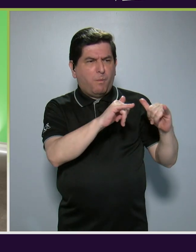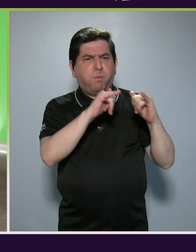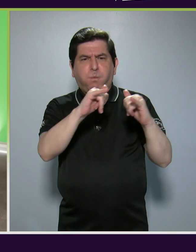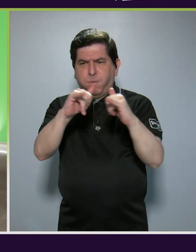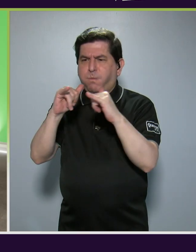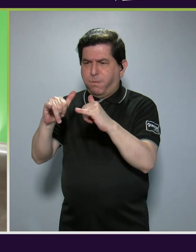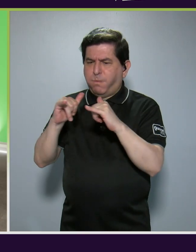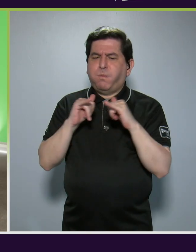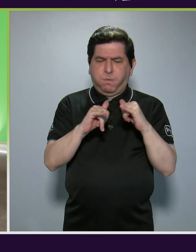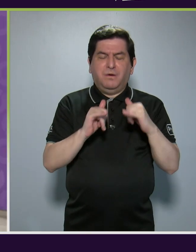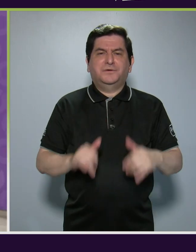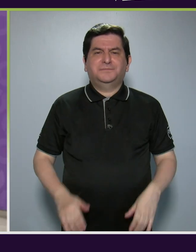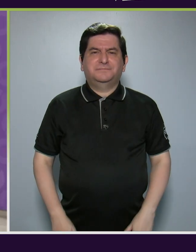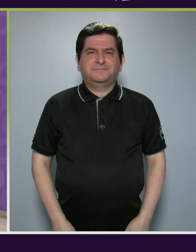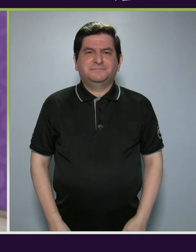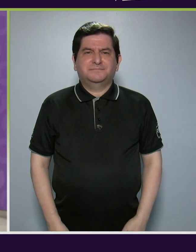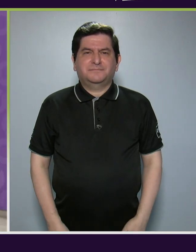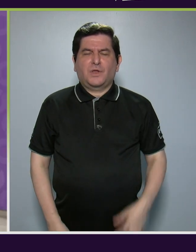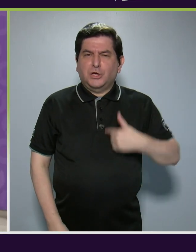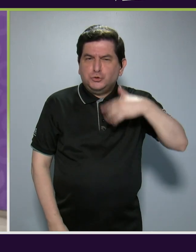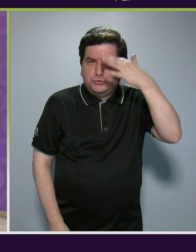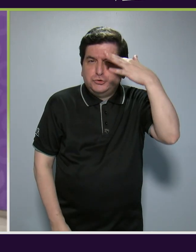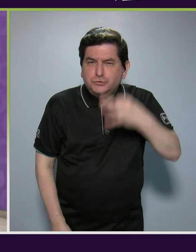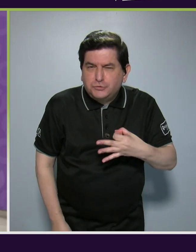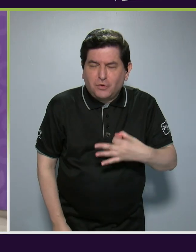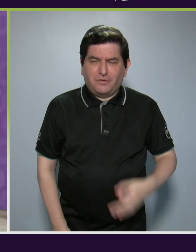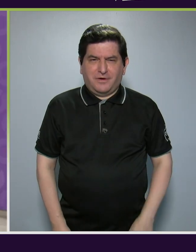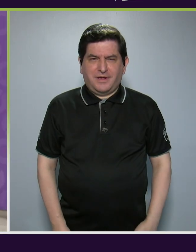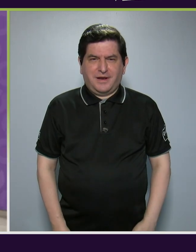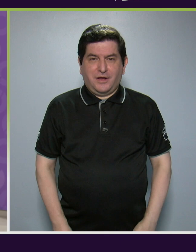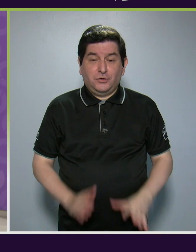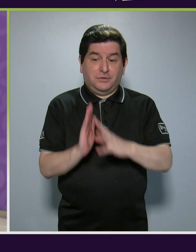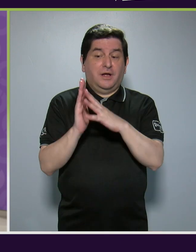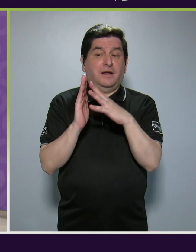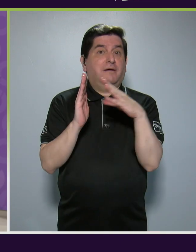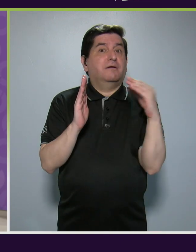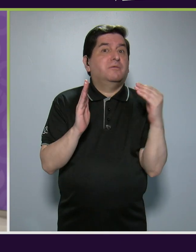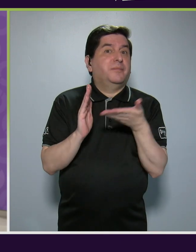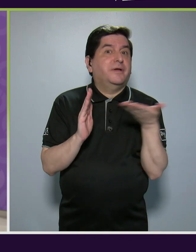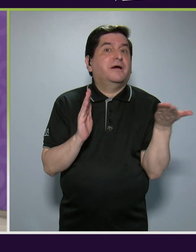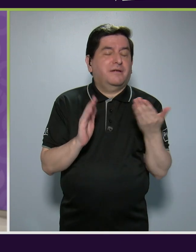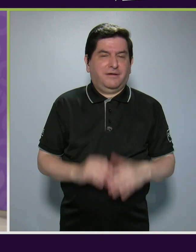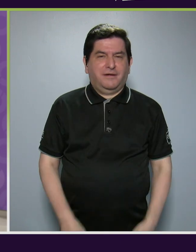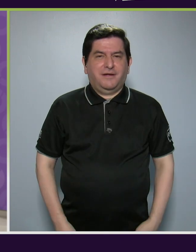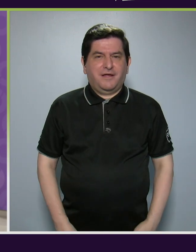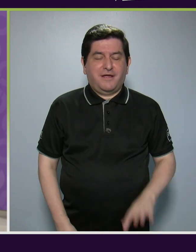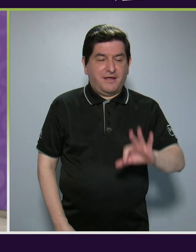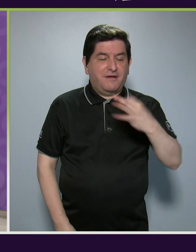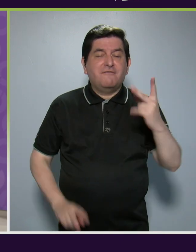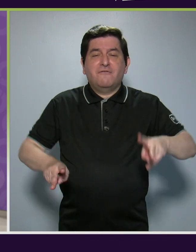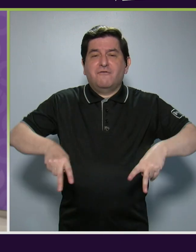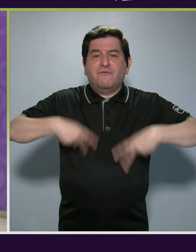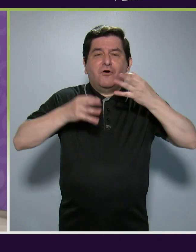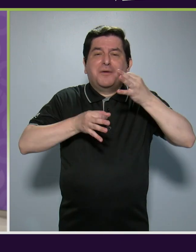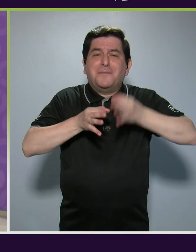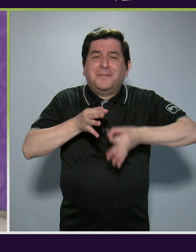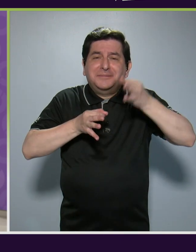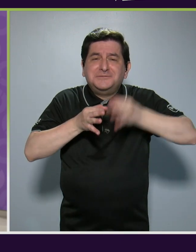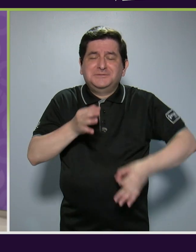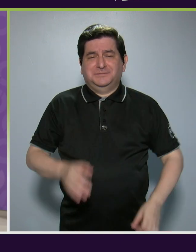similares. Entonces yo creo que lo que habría que copiar, ¿verdad?, es ese estilo de vida simple que